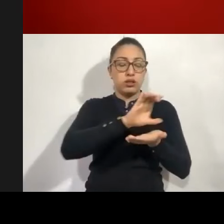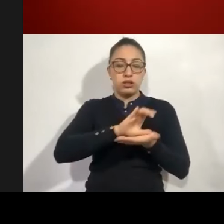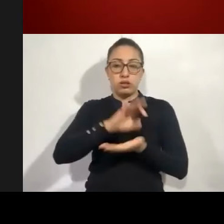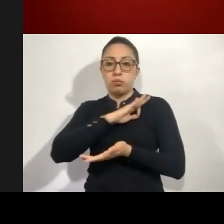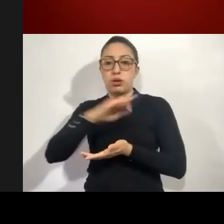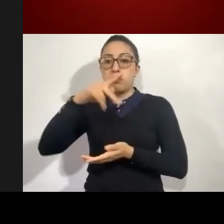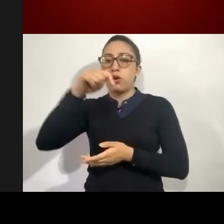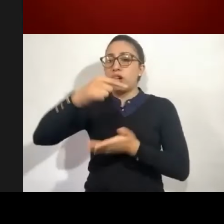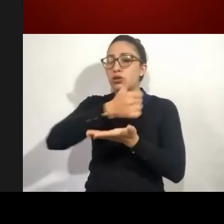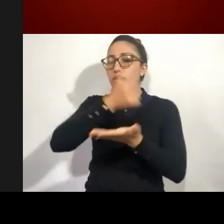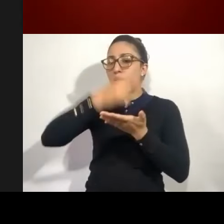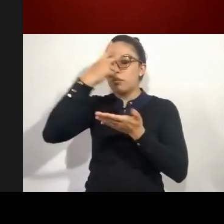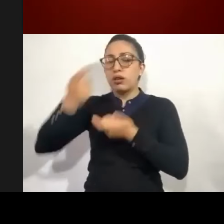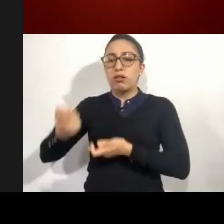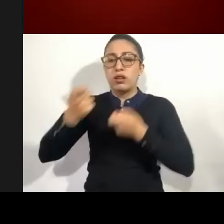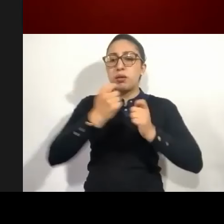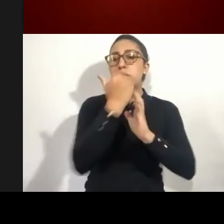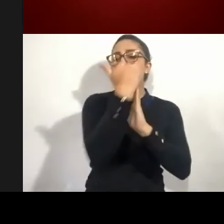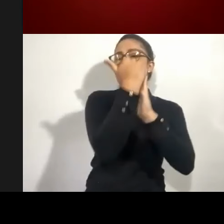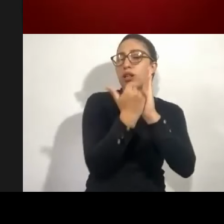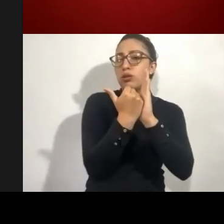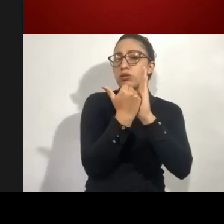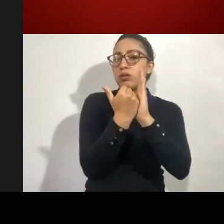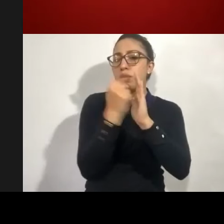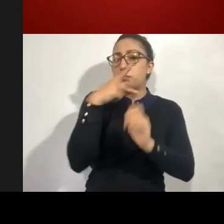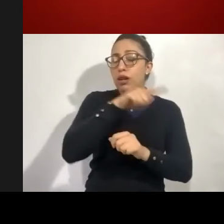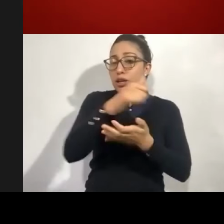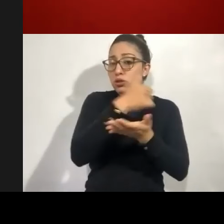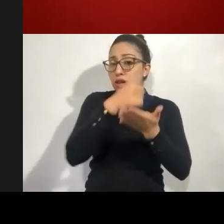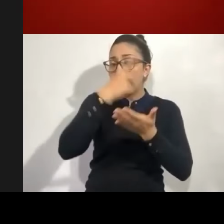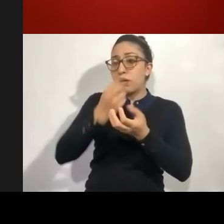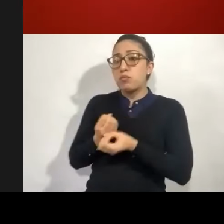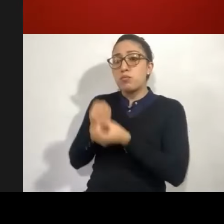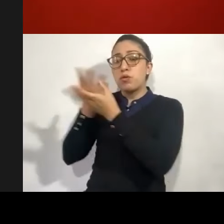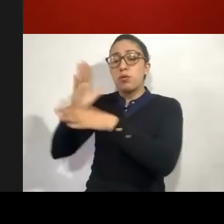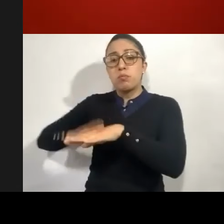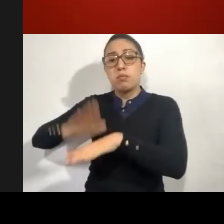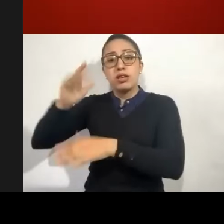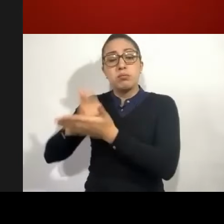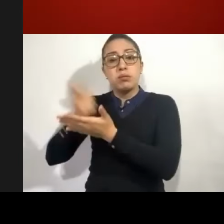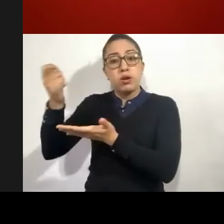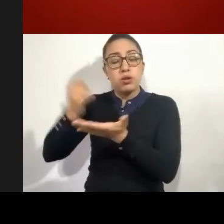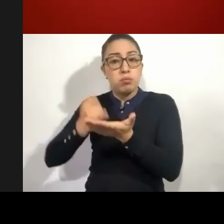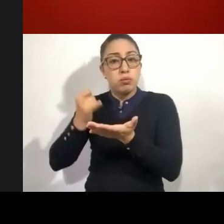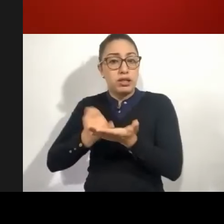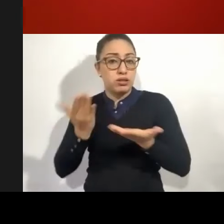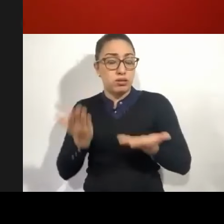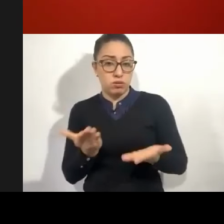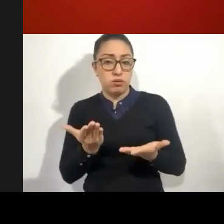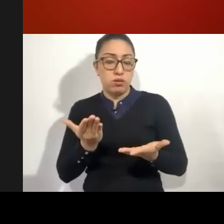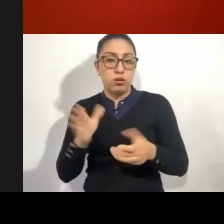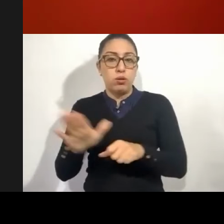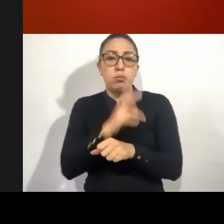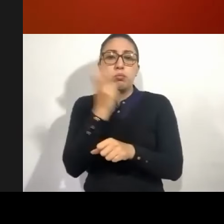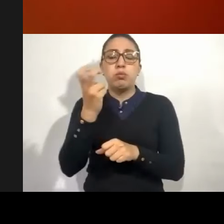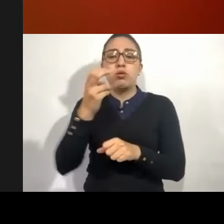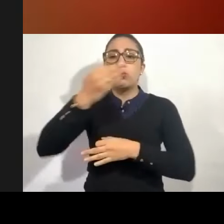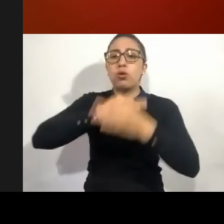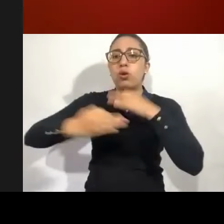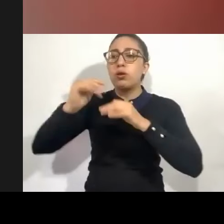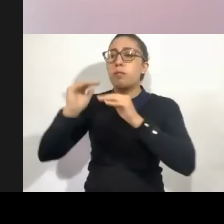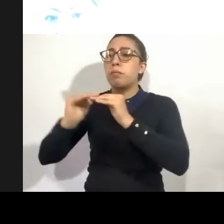la Ciudad de México al gobierno federal para que mantenga esta condición, porque crecen todos, menos la Ciudad de